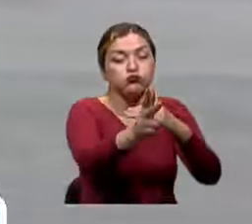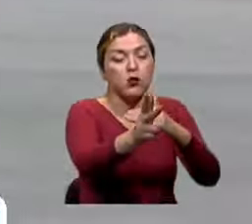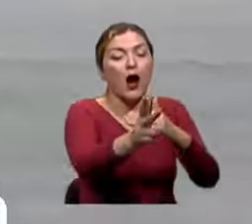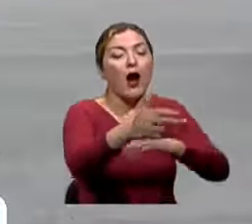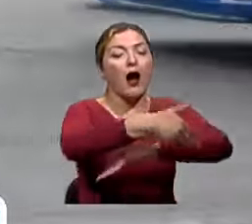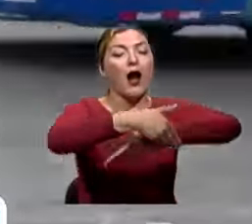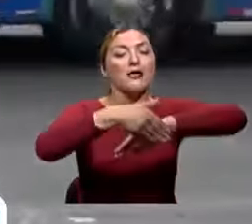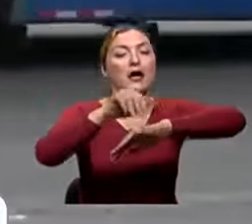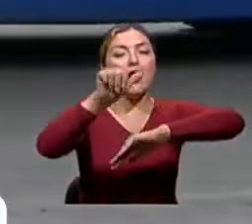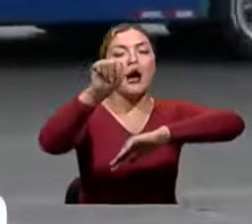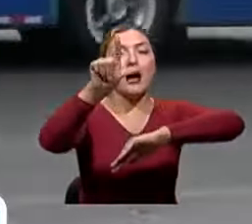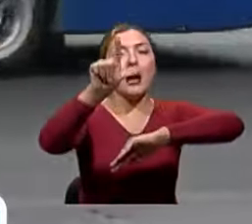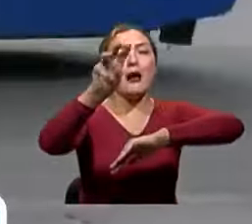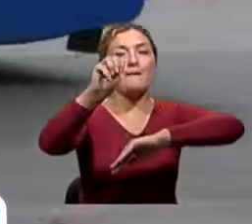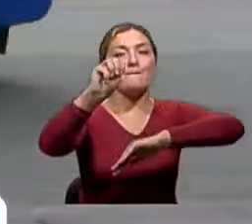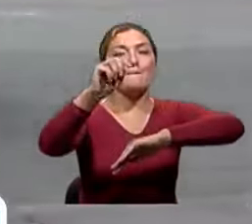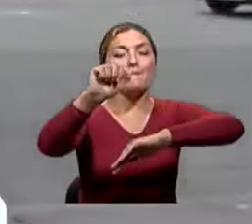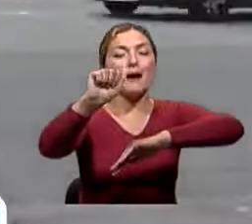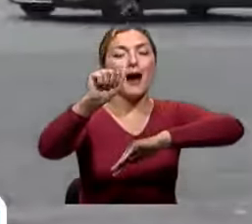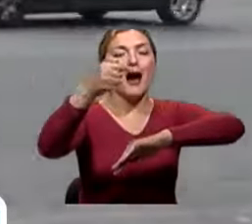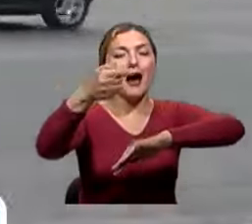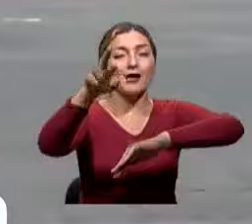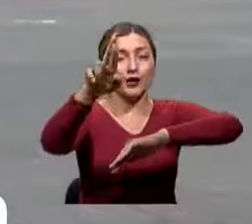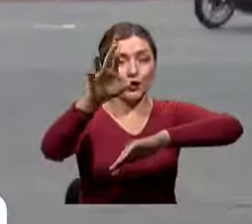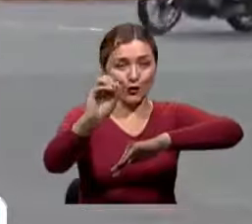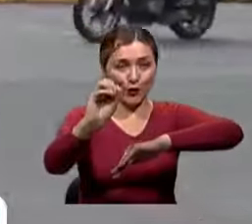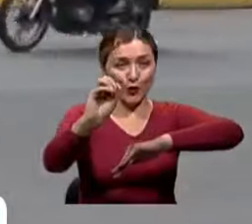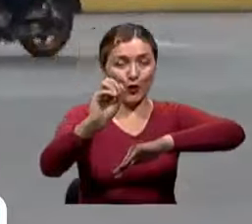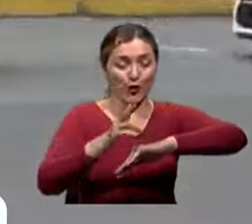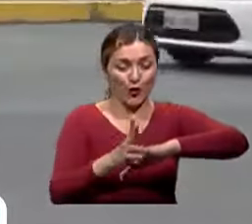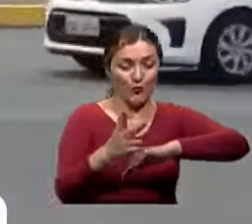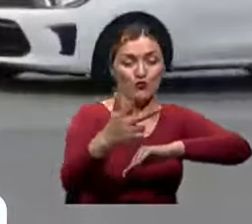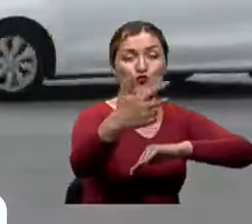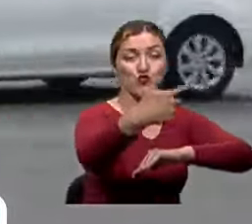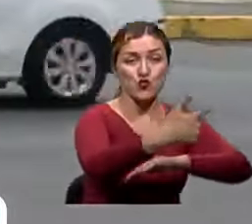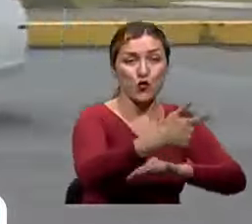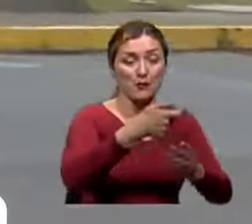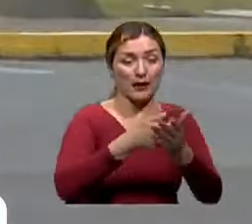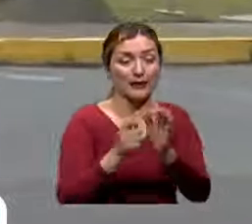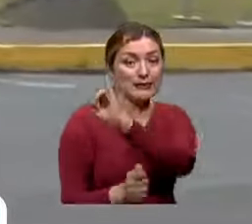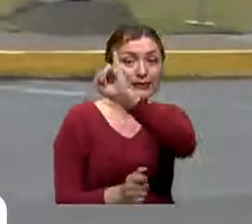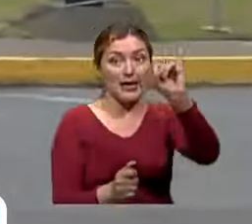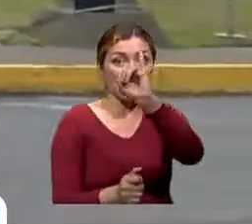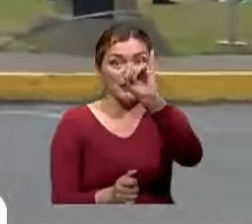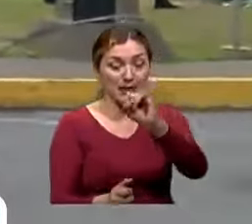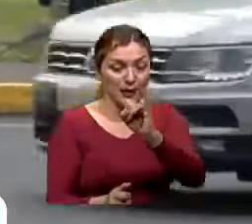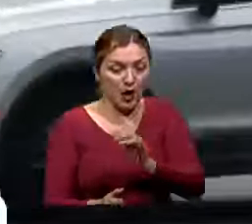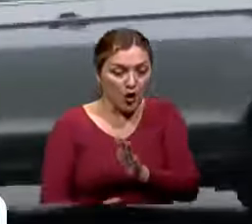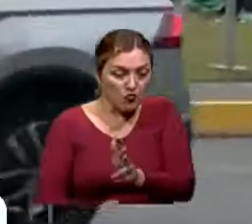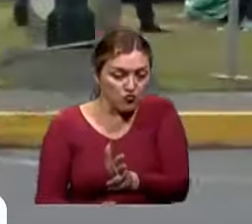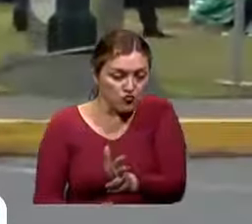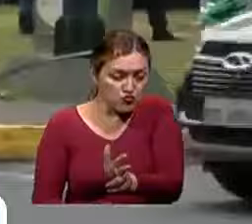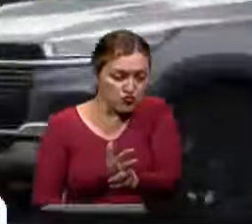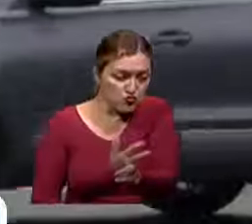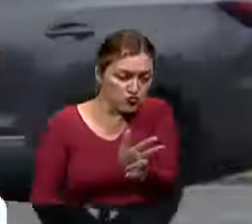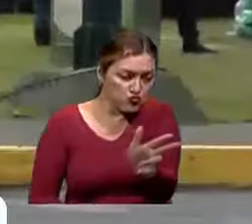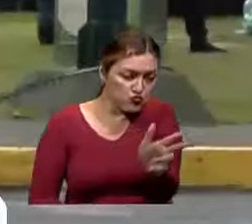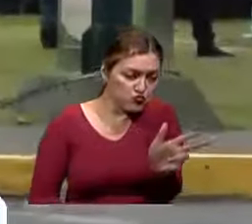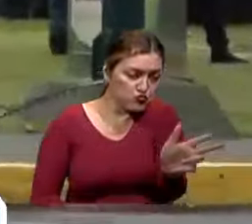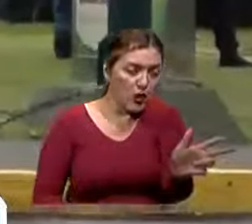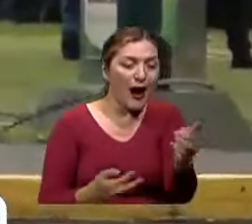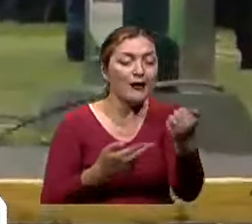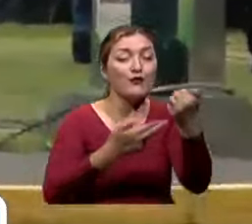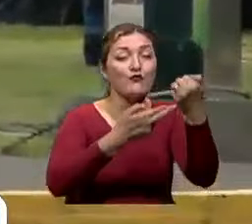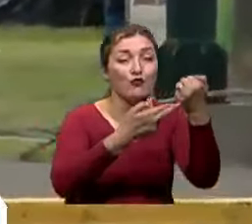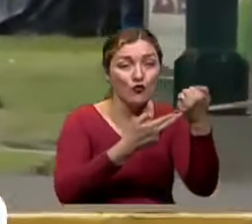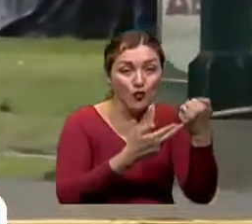Almagro, donde también vamos a modificar el parterre en el otro lado de la plaza para que viren hacia la izquierda y vayan por Almagro, pero ahí vamos a